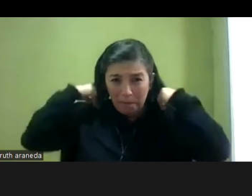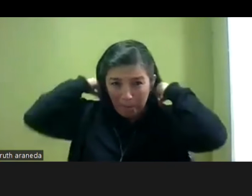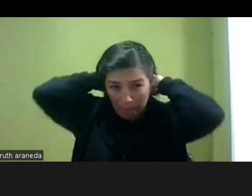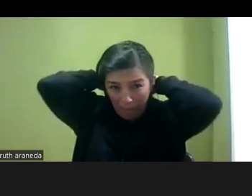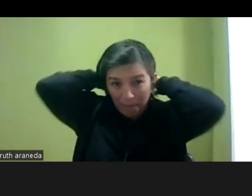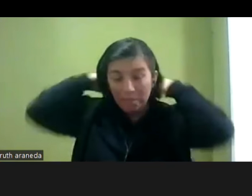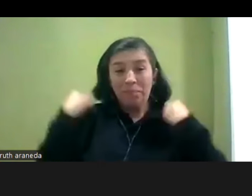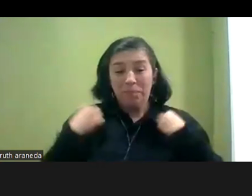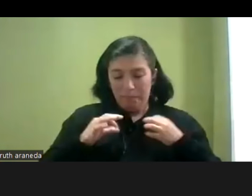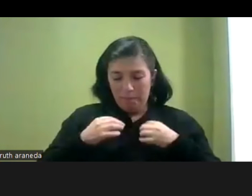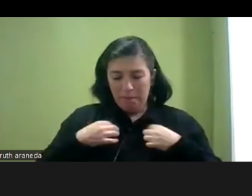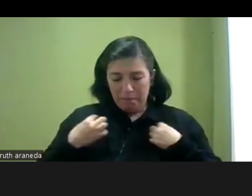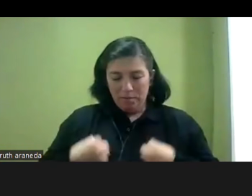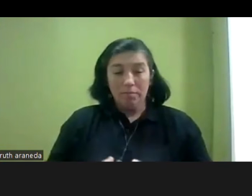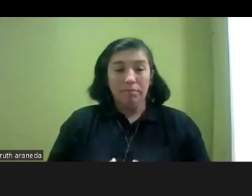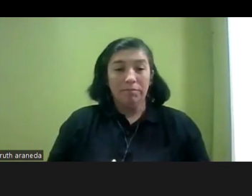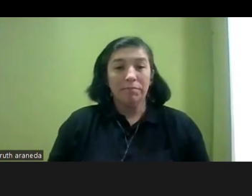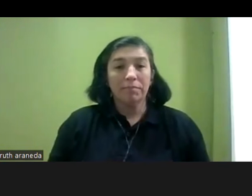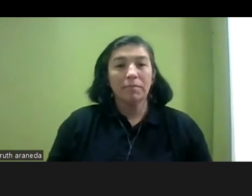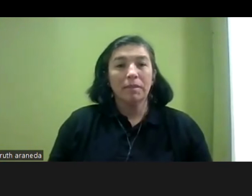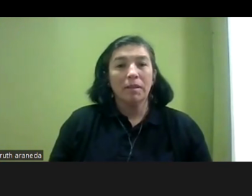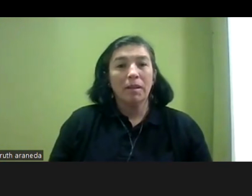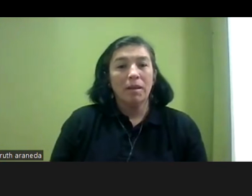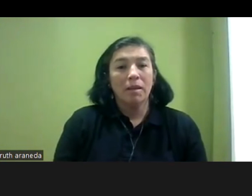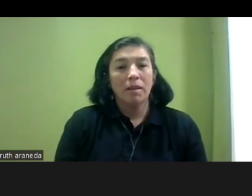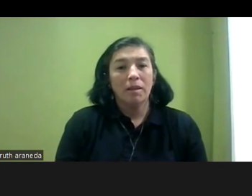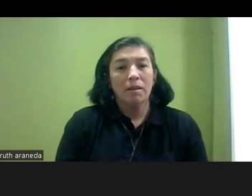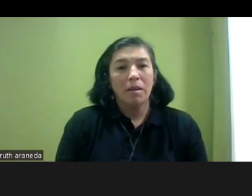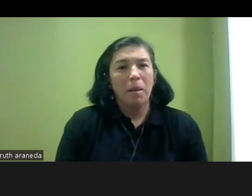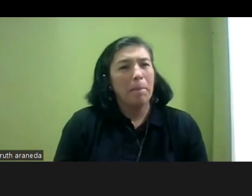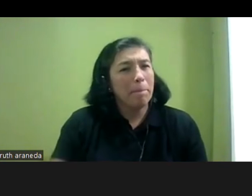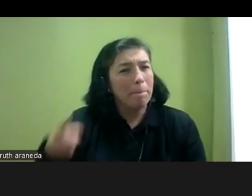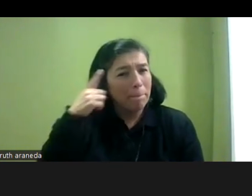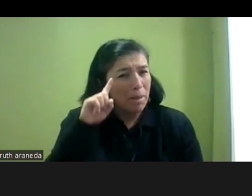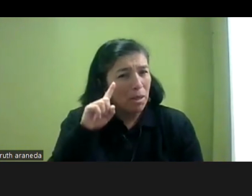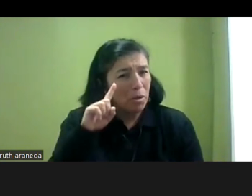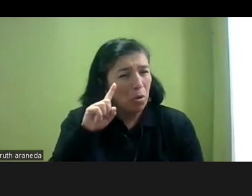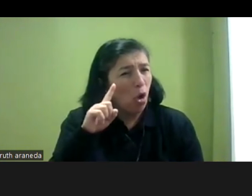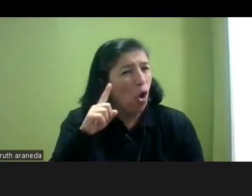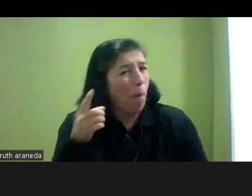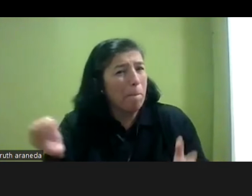Eh, pero más